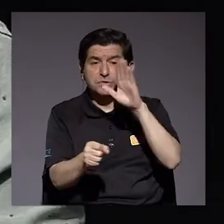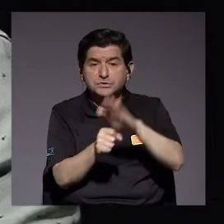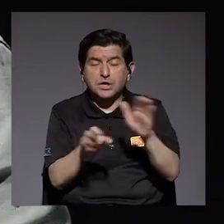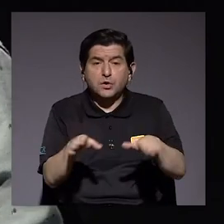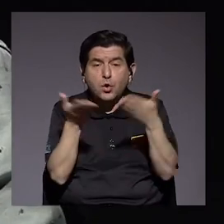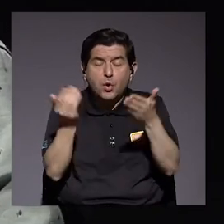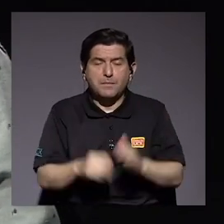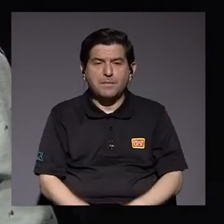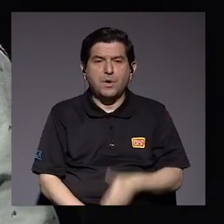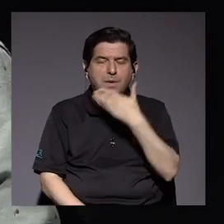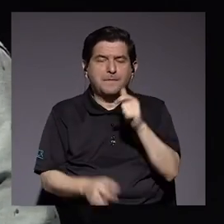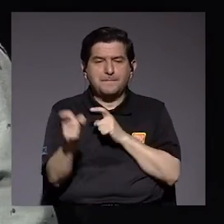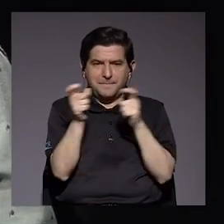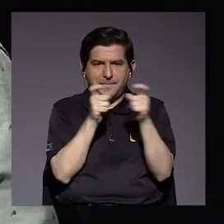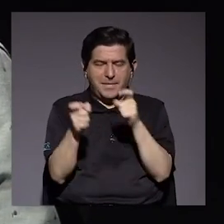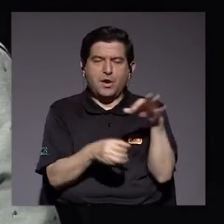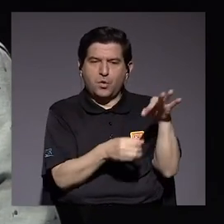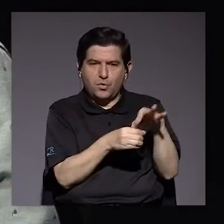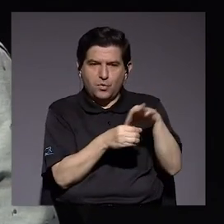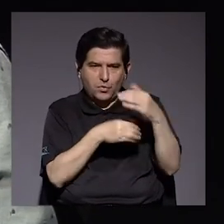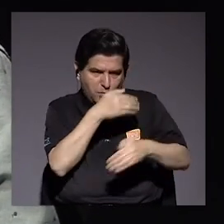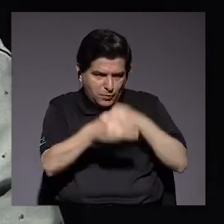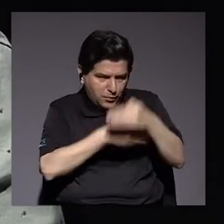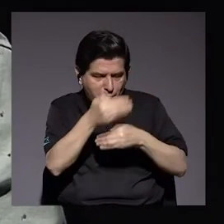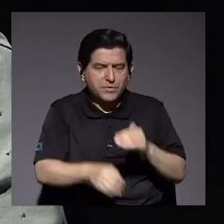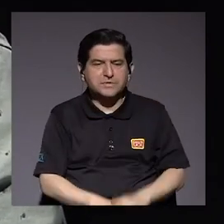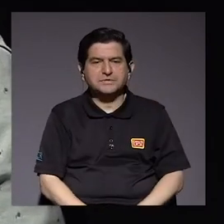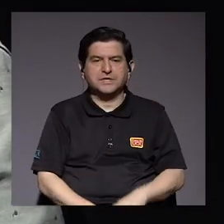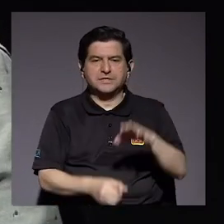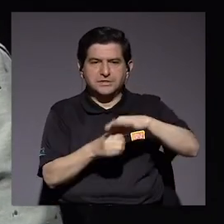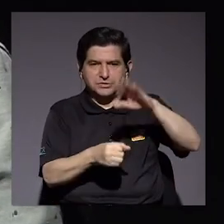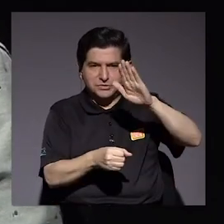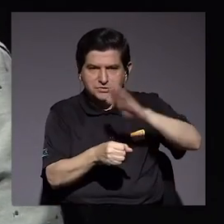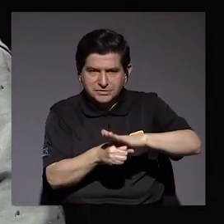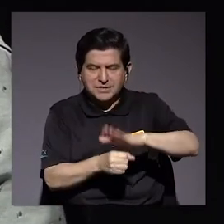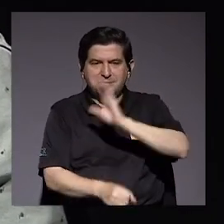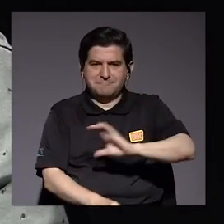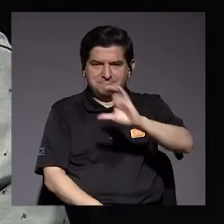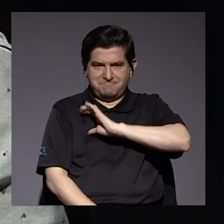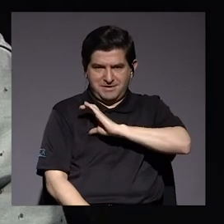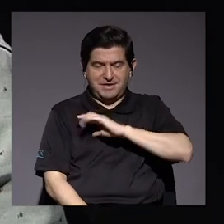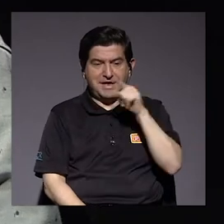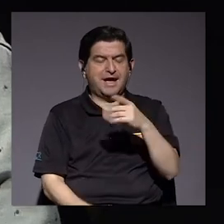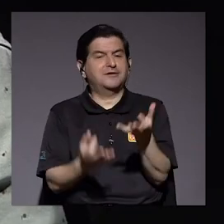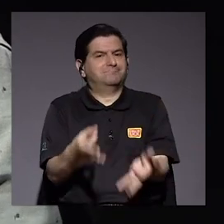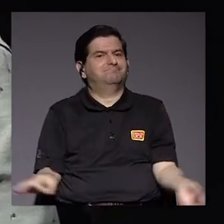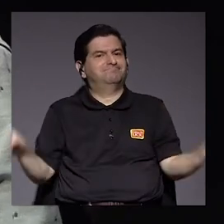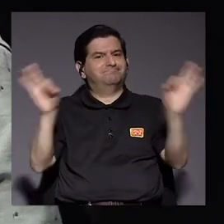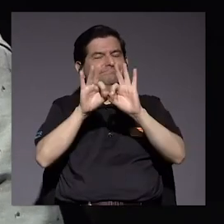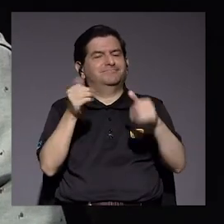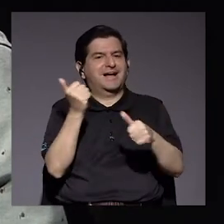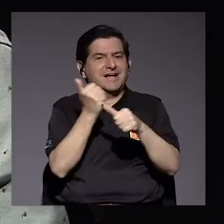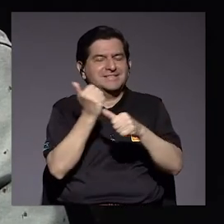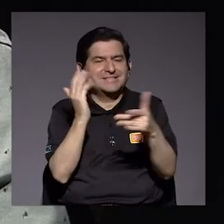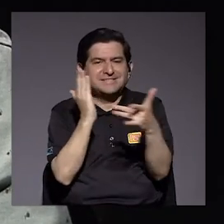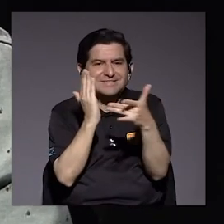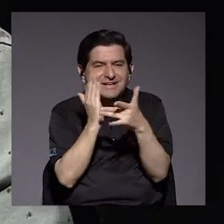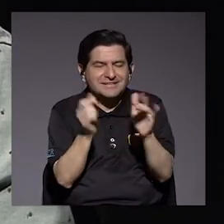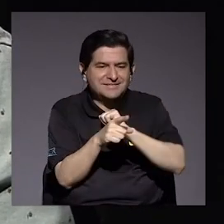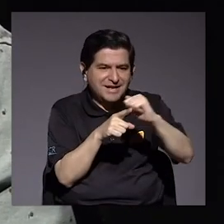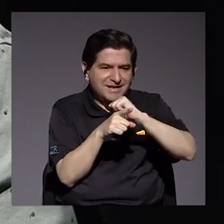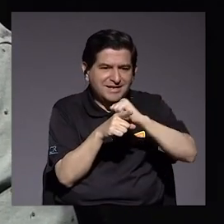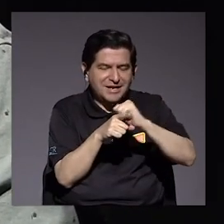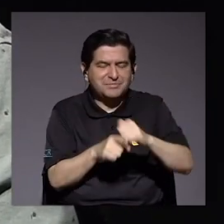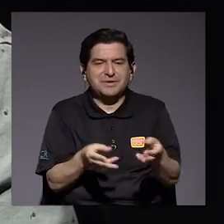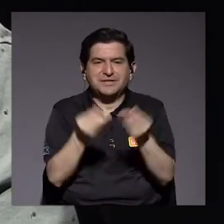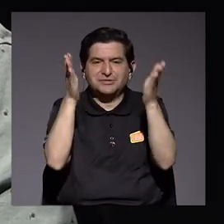con un mejor manejo agronómico, con una semilla de calidad. Y entonces ahí es donde se vuelve fundamental la asistencia técnica y la capacitación